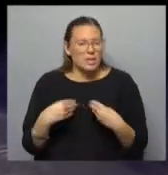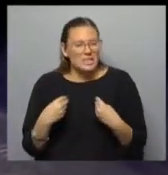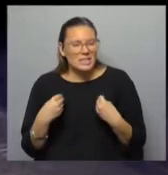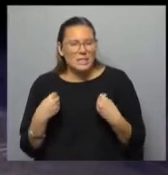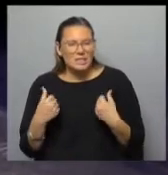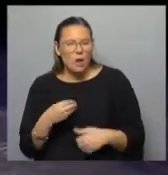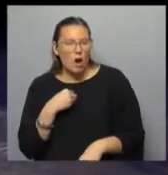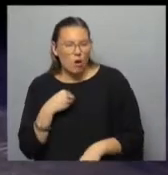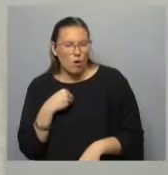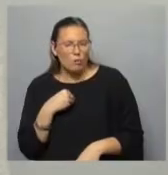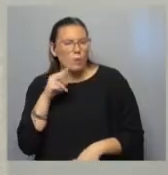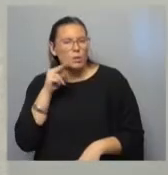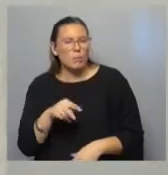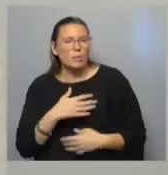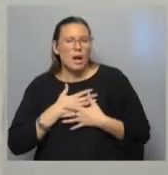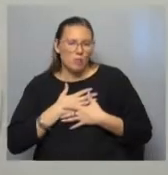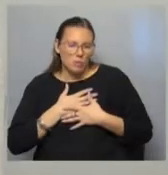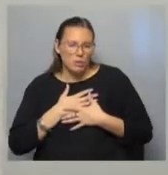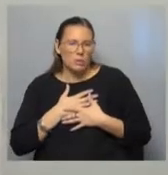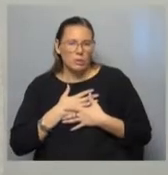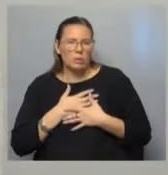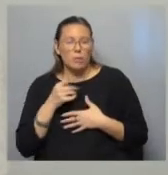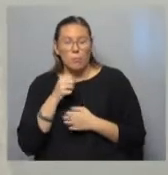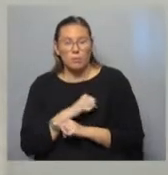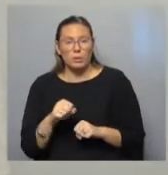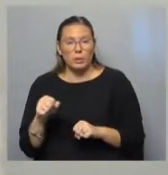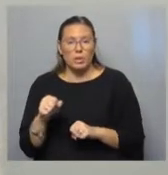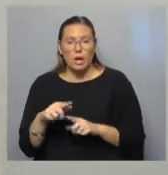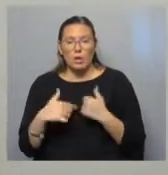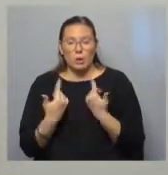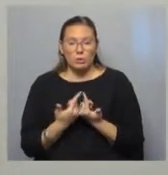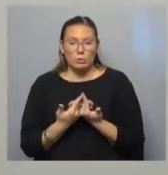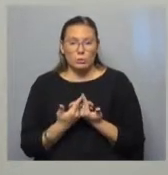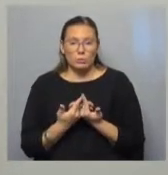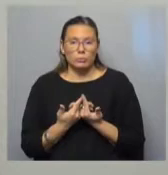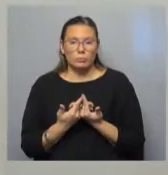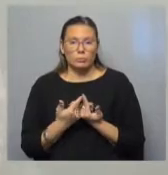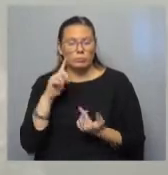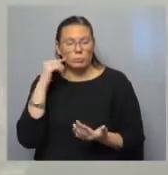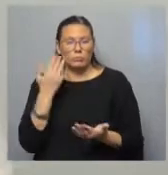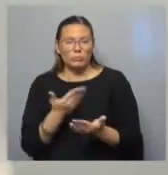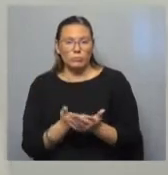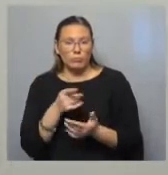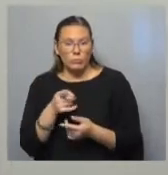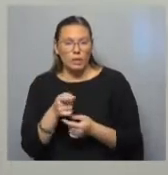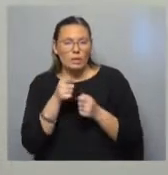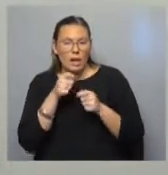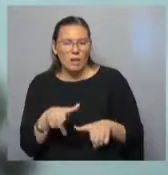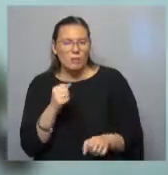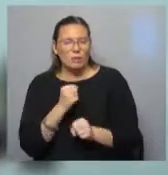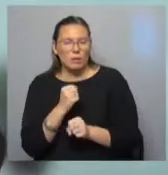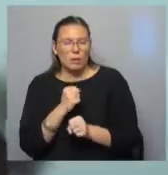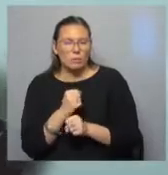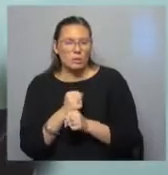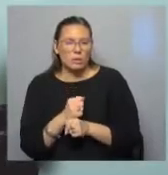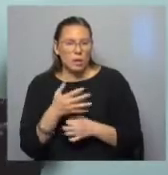que confiamos y con una mirada desde el amor, o sea, que se sumaran a esto que nosotros estamos proponiendo, a este lenguaje que trabajamos,